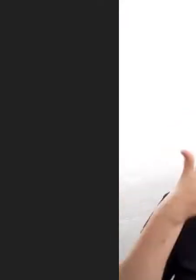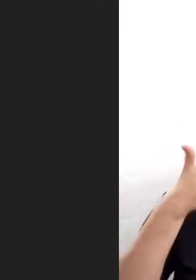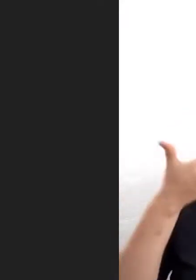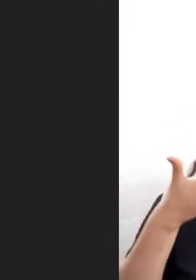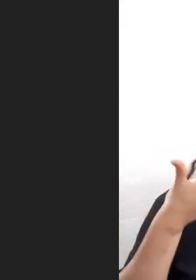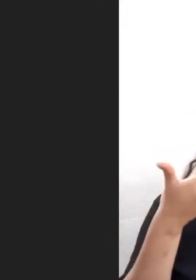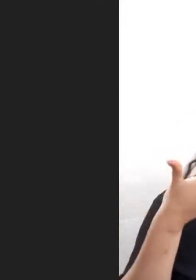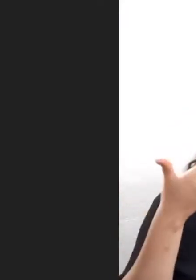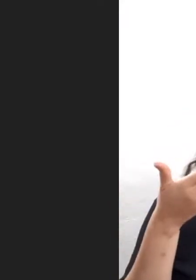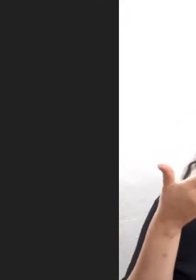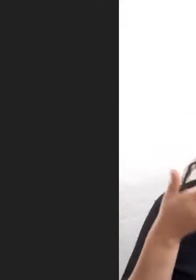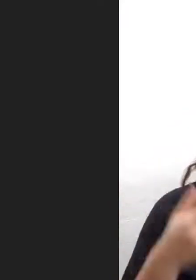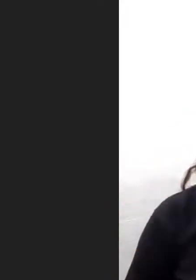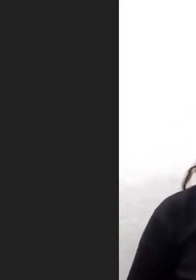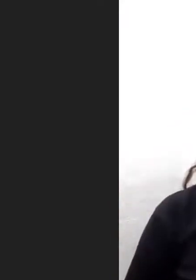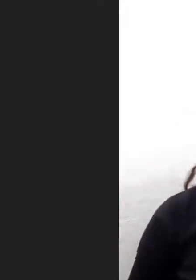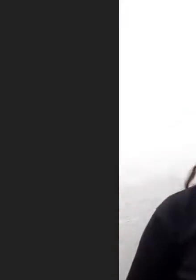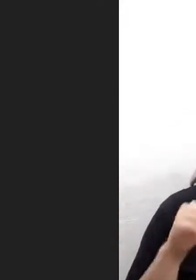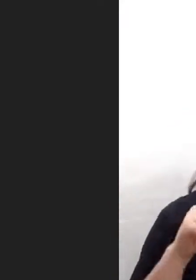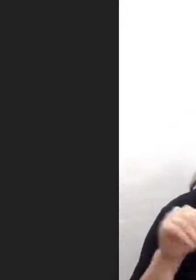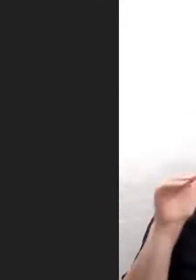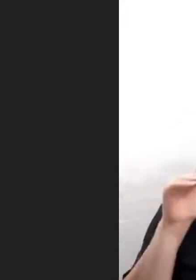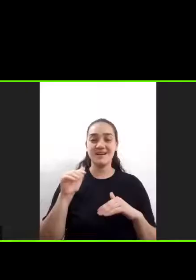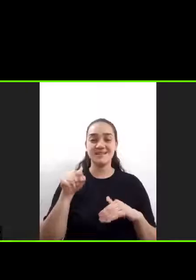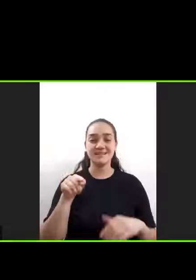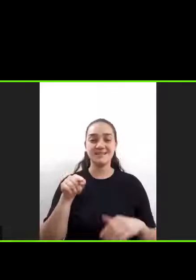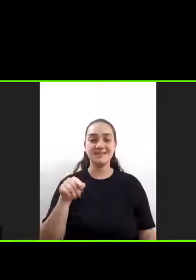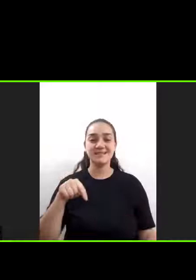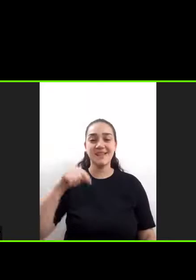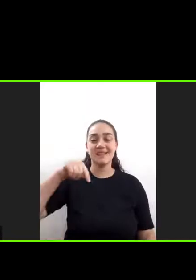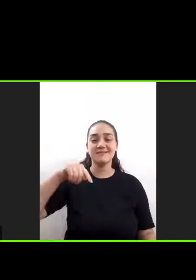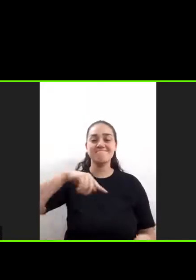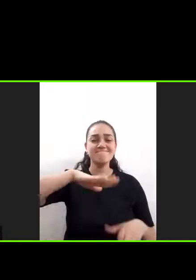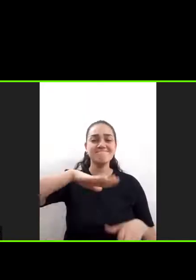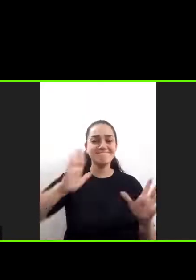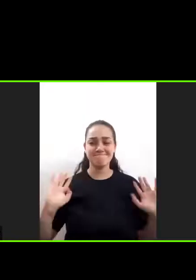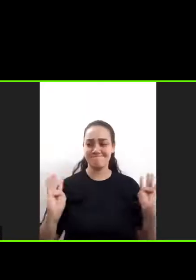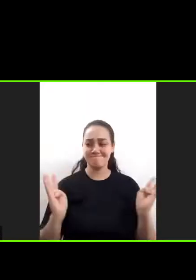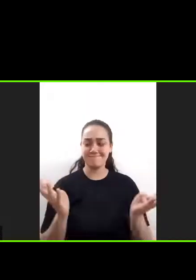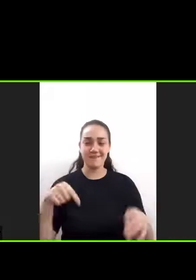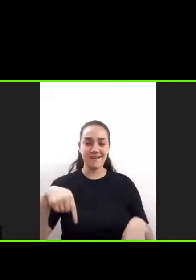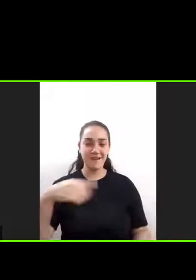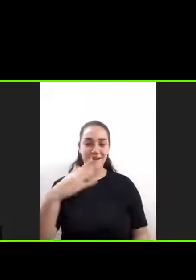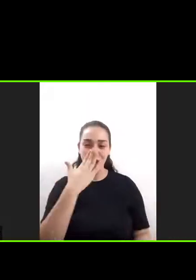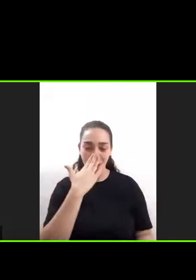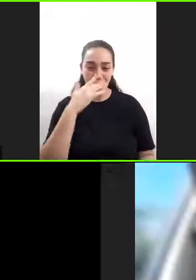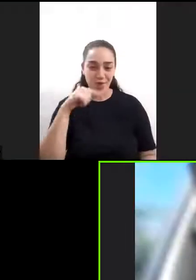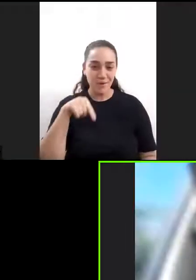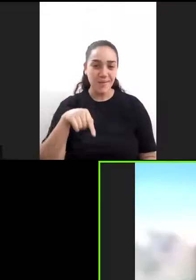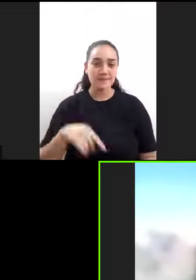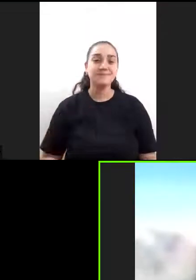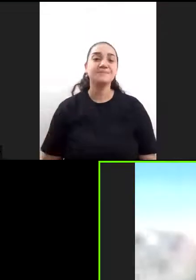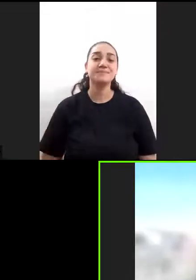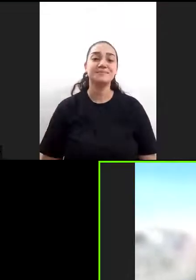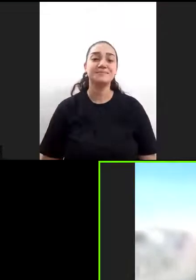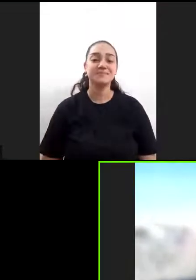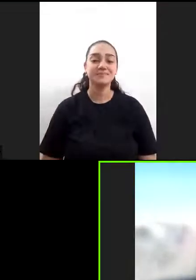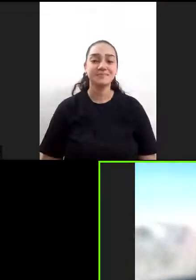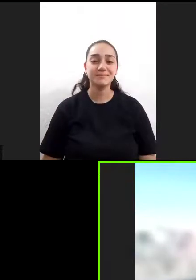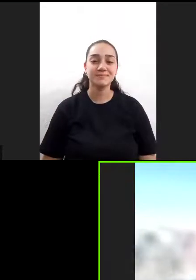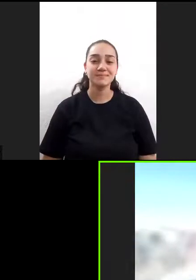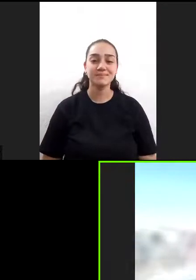enfático ahora que estás rodeada de cordobeses y para la agencia con entidad Córdoba puede ser puede ser